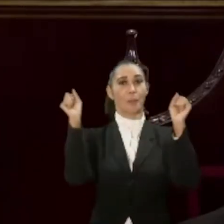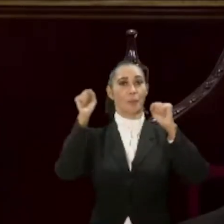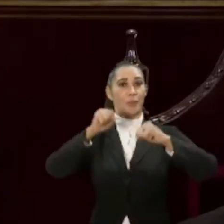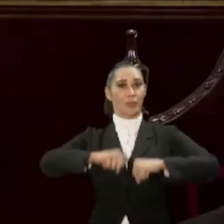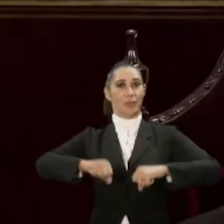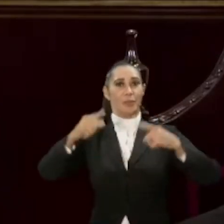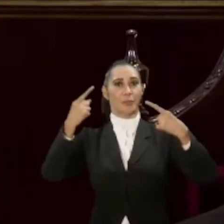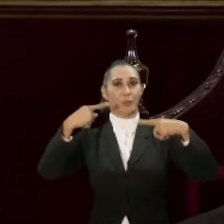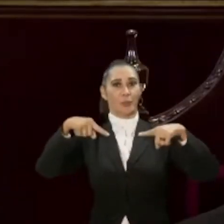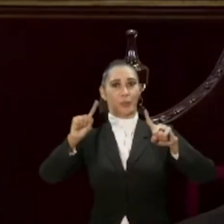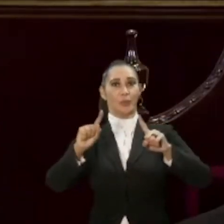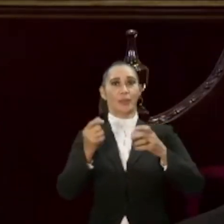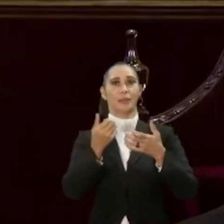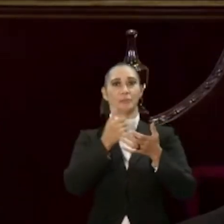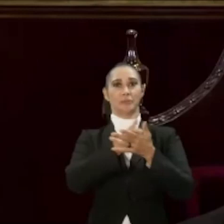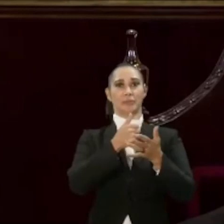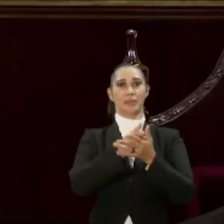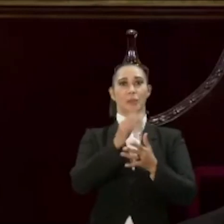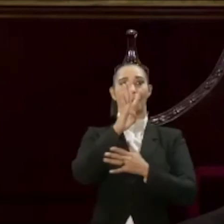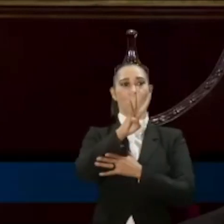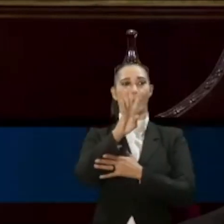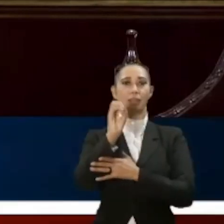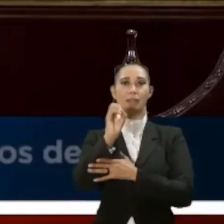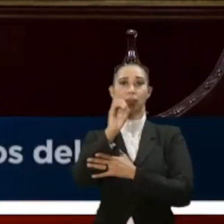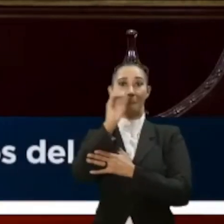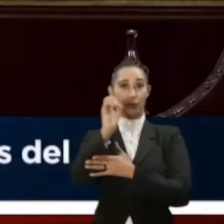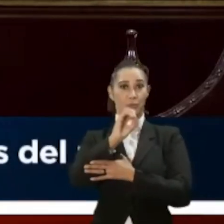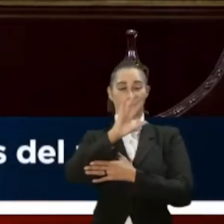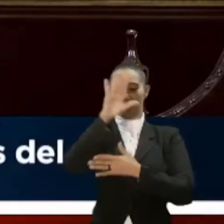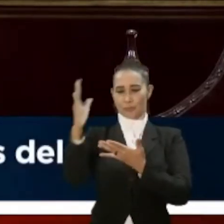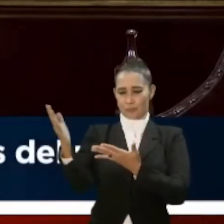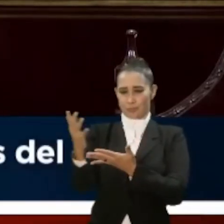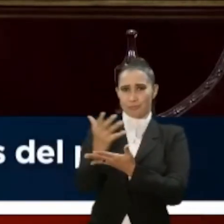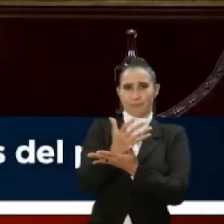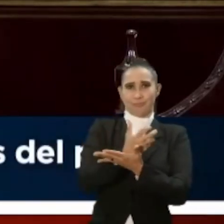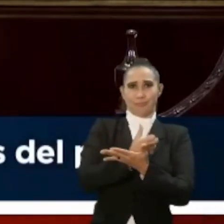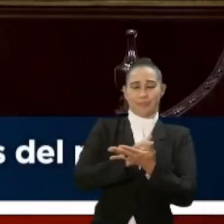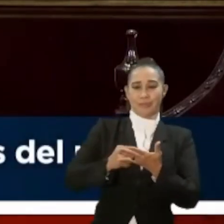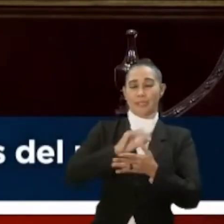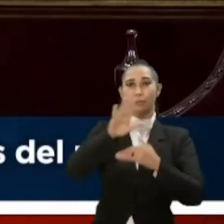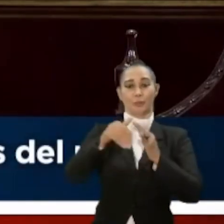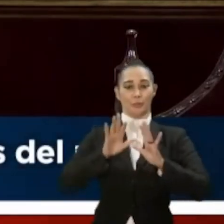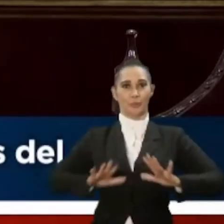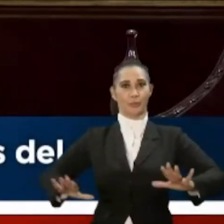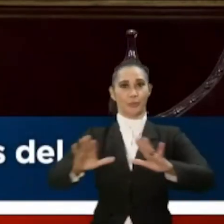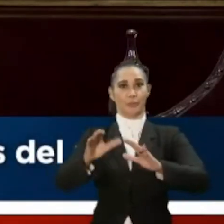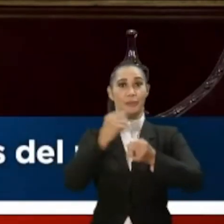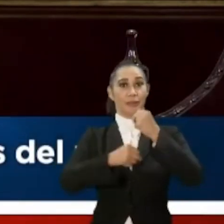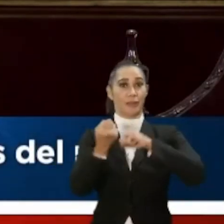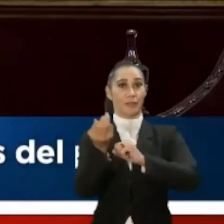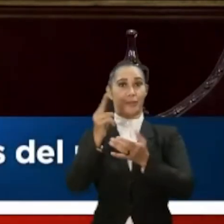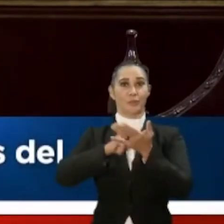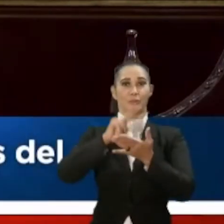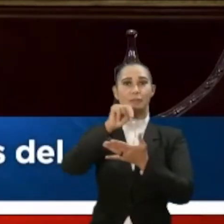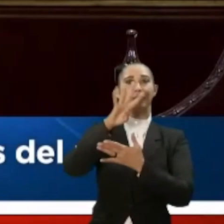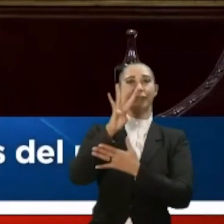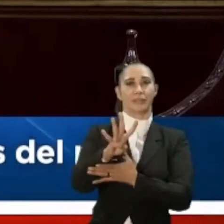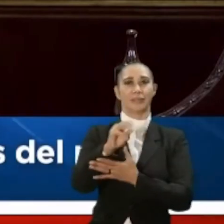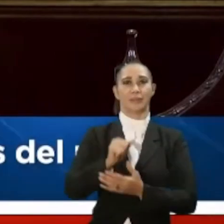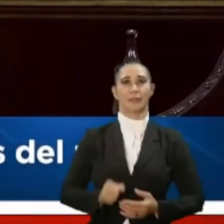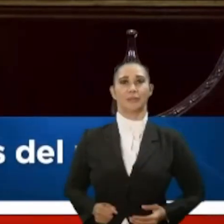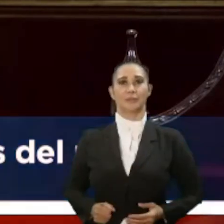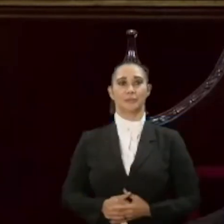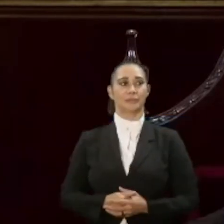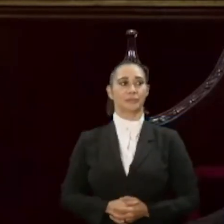de manera sostenible el 40% de los residuos sólidos urbanos del país para el 2024.